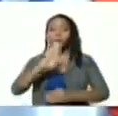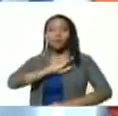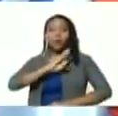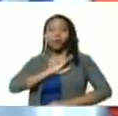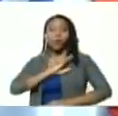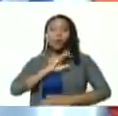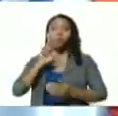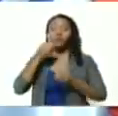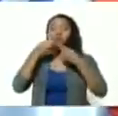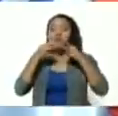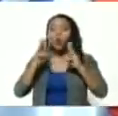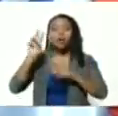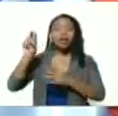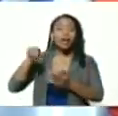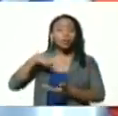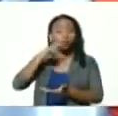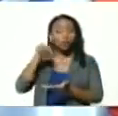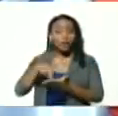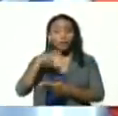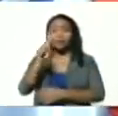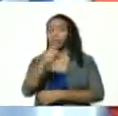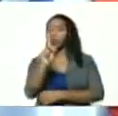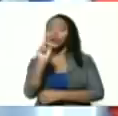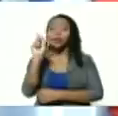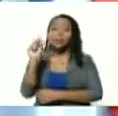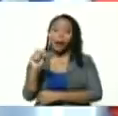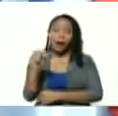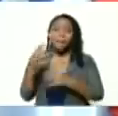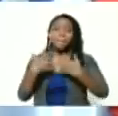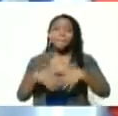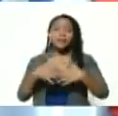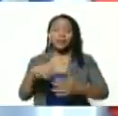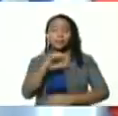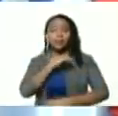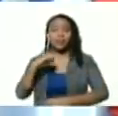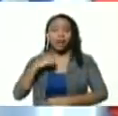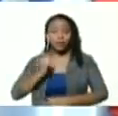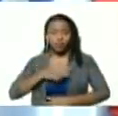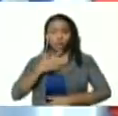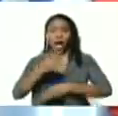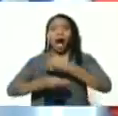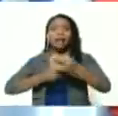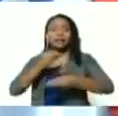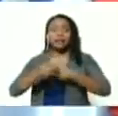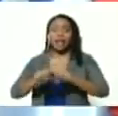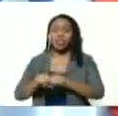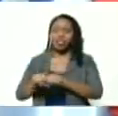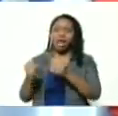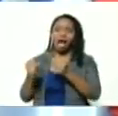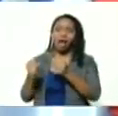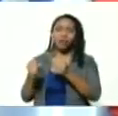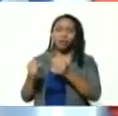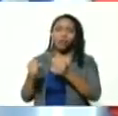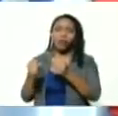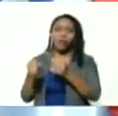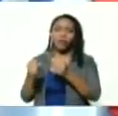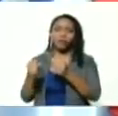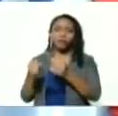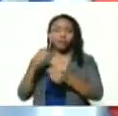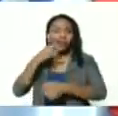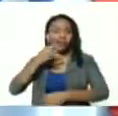público nacional, sino también en empresas privadas pueden causar un daño realmente